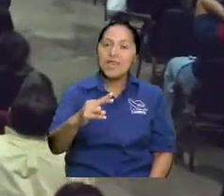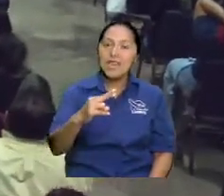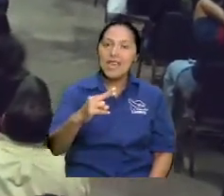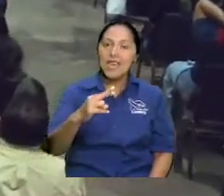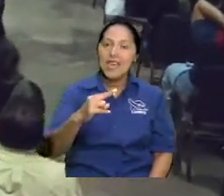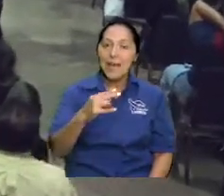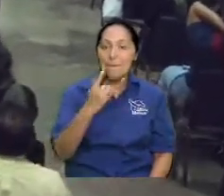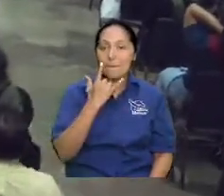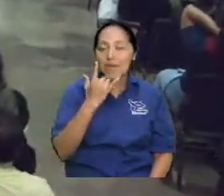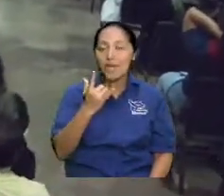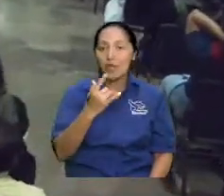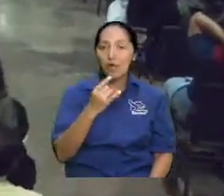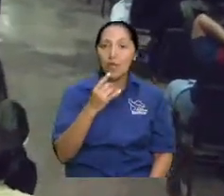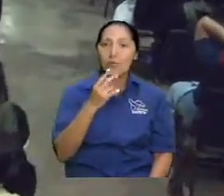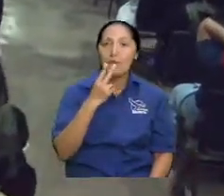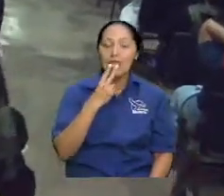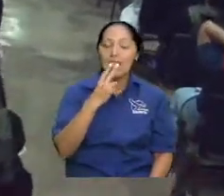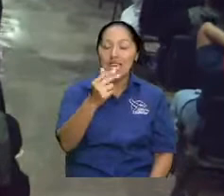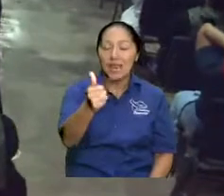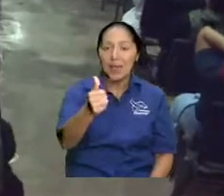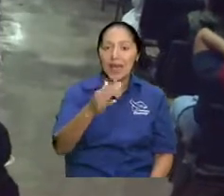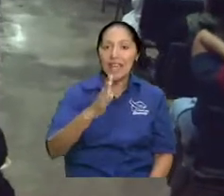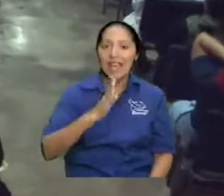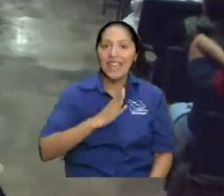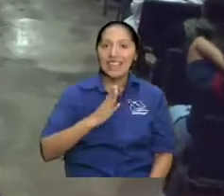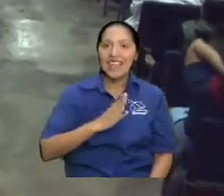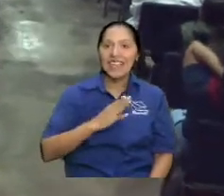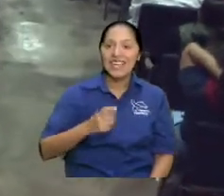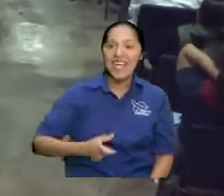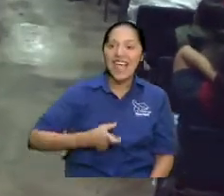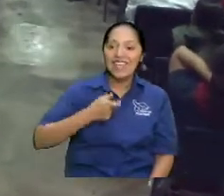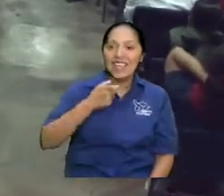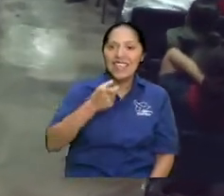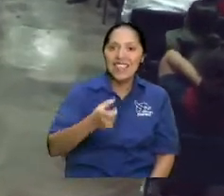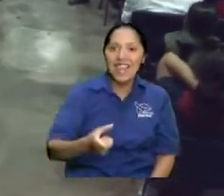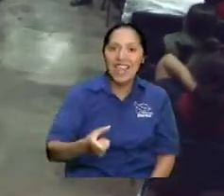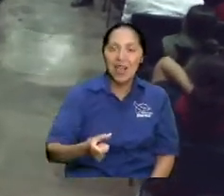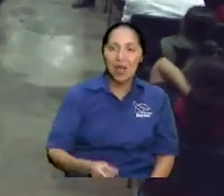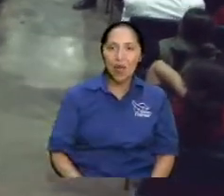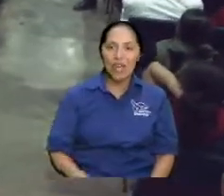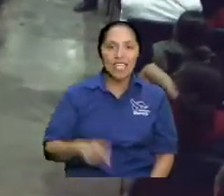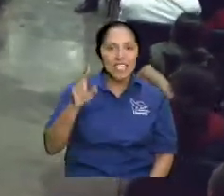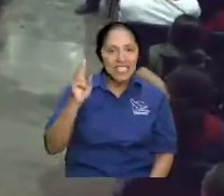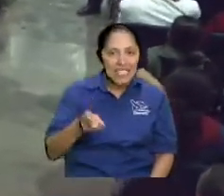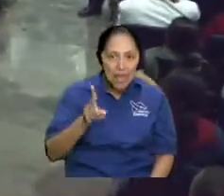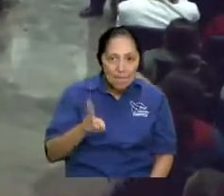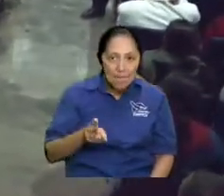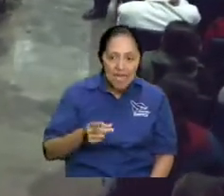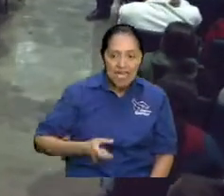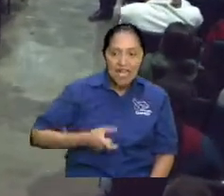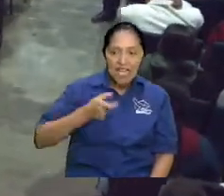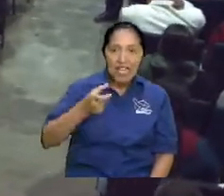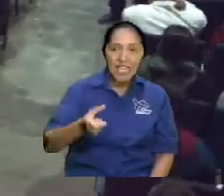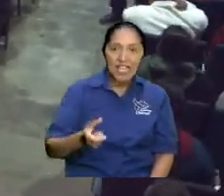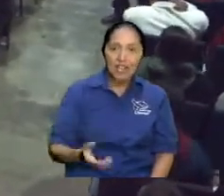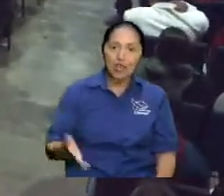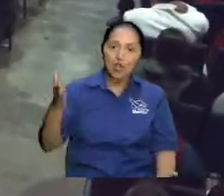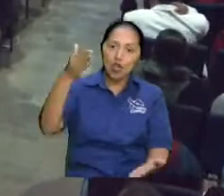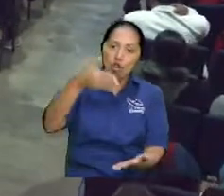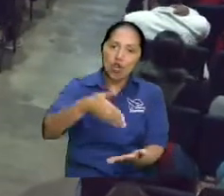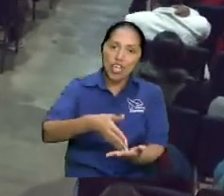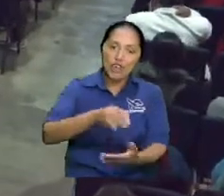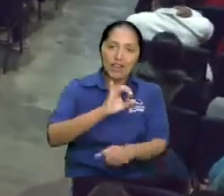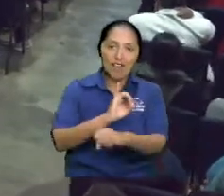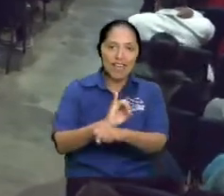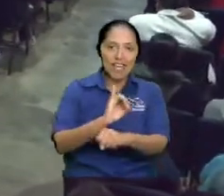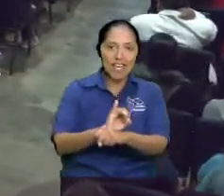Y entonces le empezamos a hacer el seguimiento. Y siempre ese dinero lo llevaba a la iglesia. Entonces le empezamos a alegar.